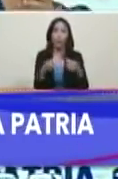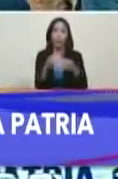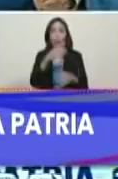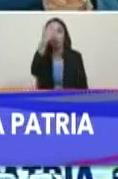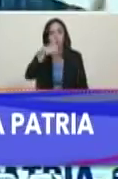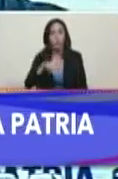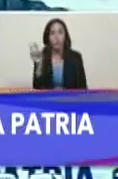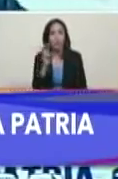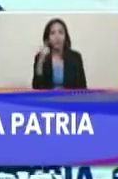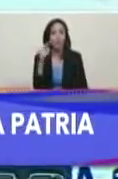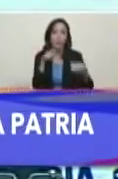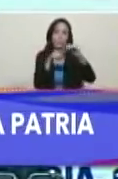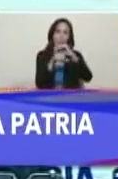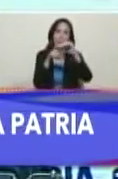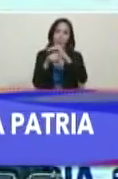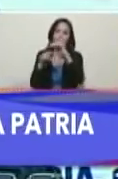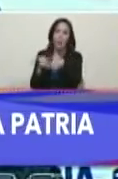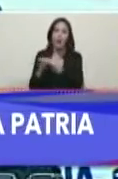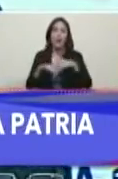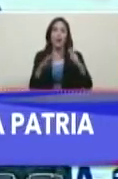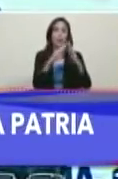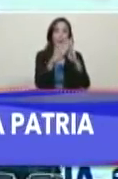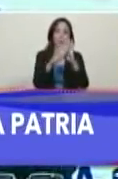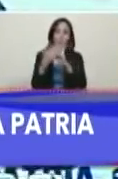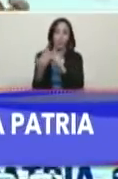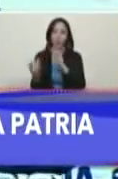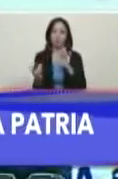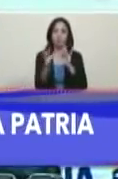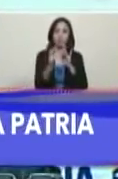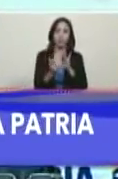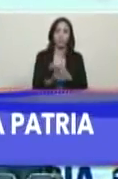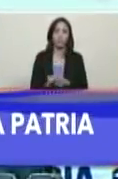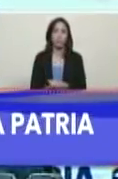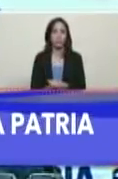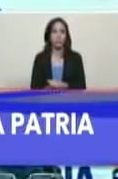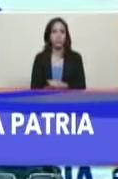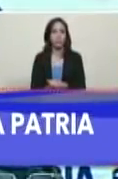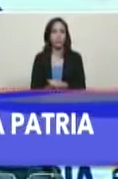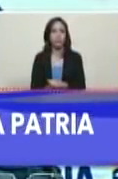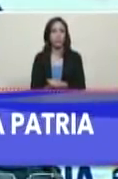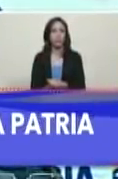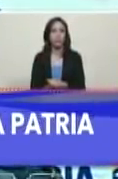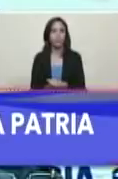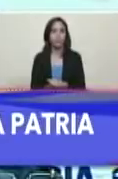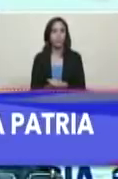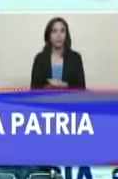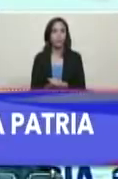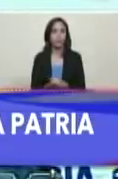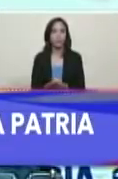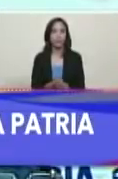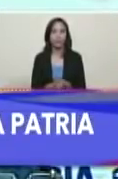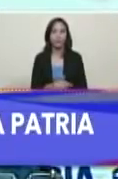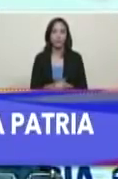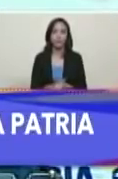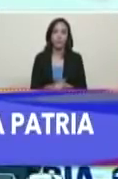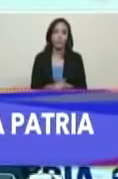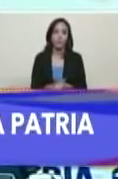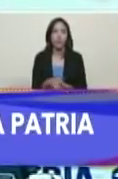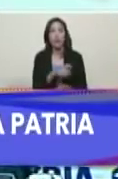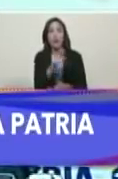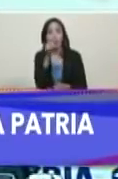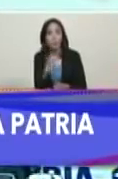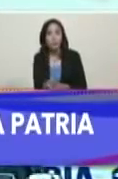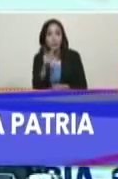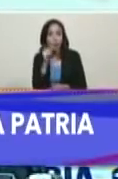Venezuela, a la comunidad. Y yo quiero saber que la compañera María Rosa Jimena, secretaria ejecutiva